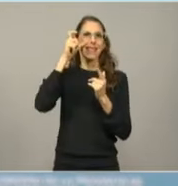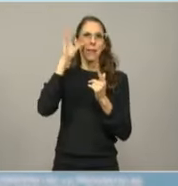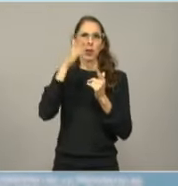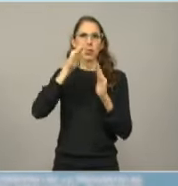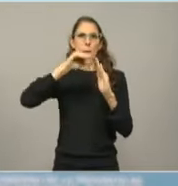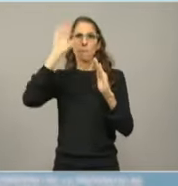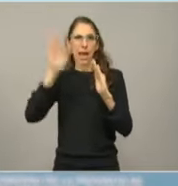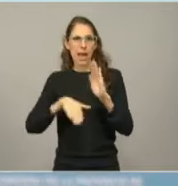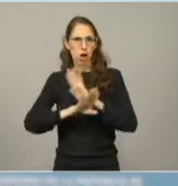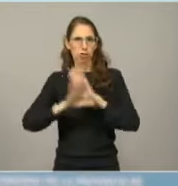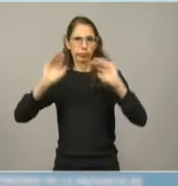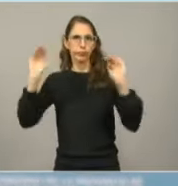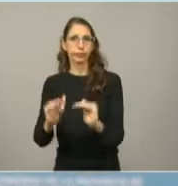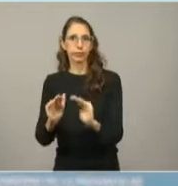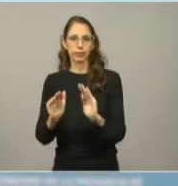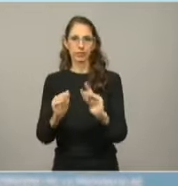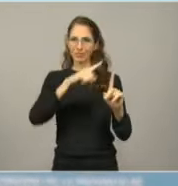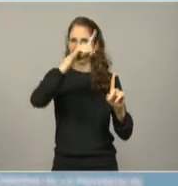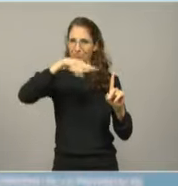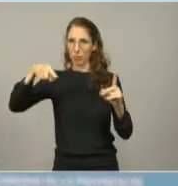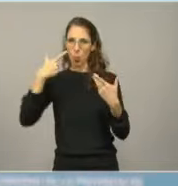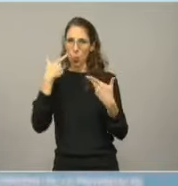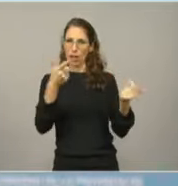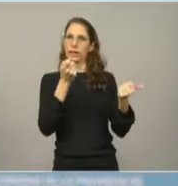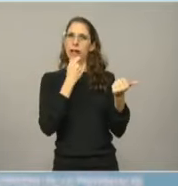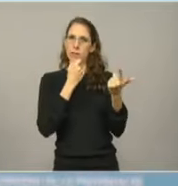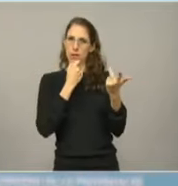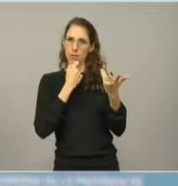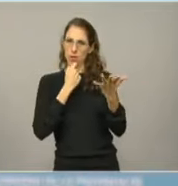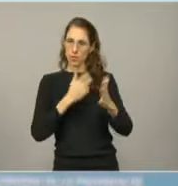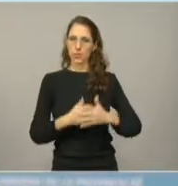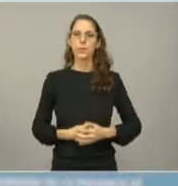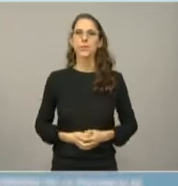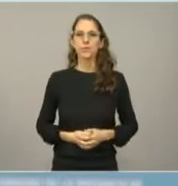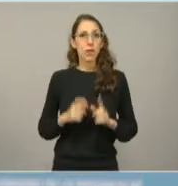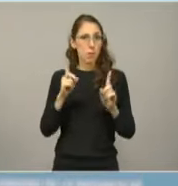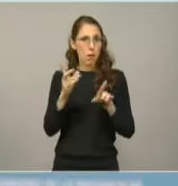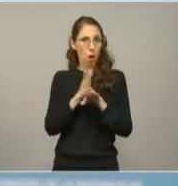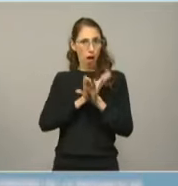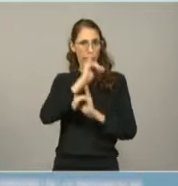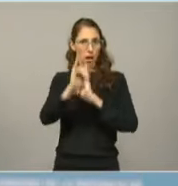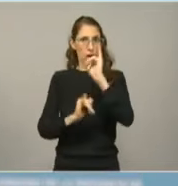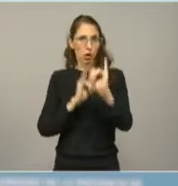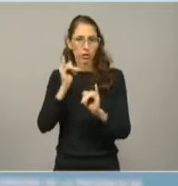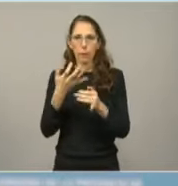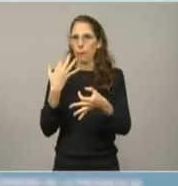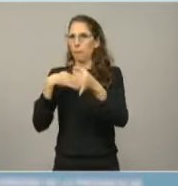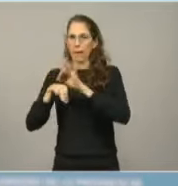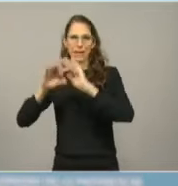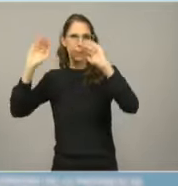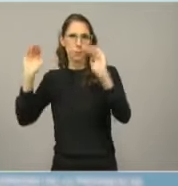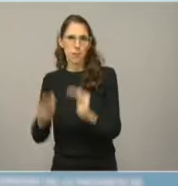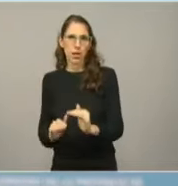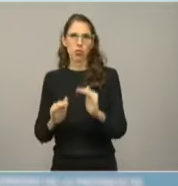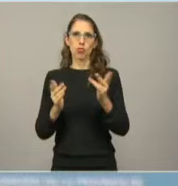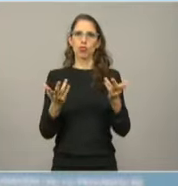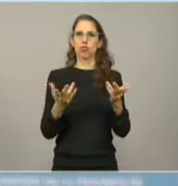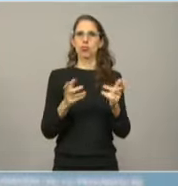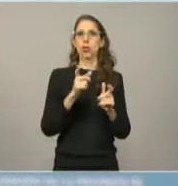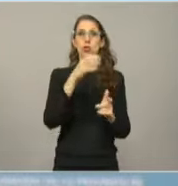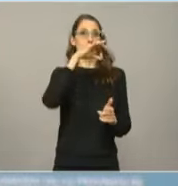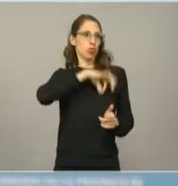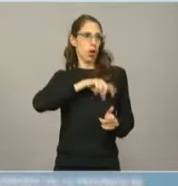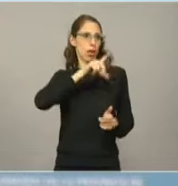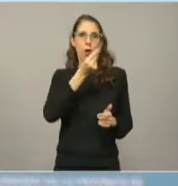vemos algunos algunos ejemplos e como dije recién la caída de las ventas la caída de los de los